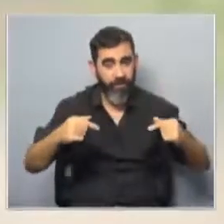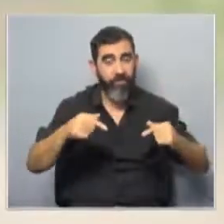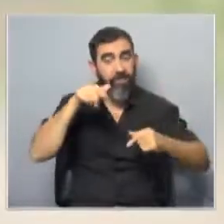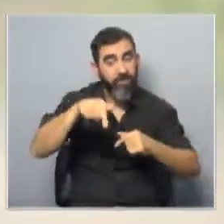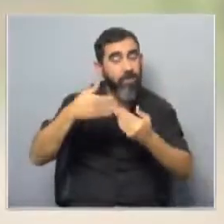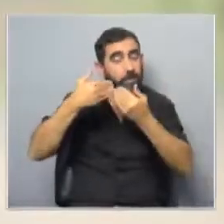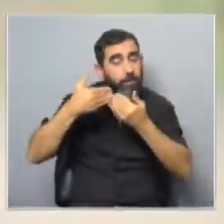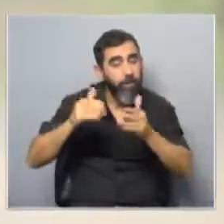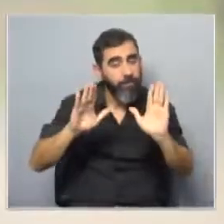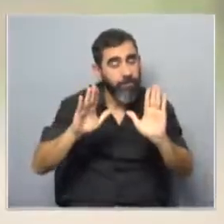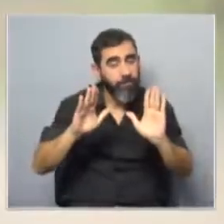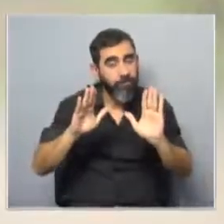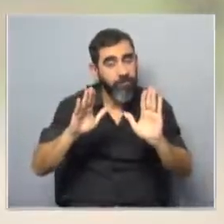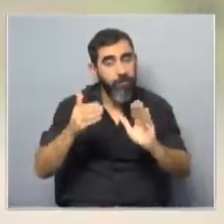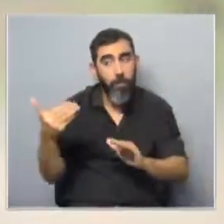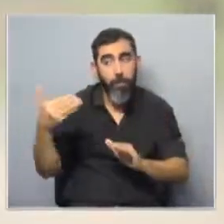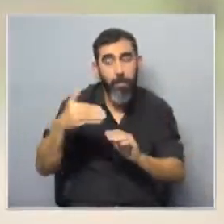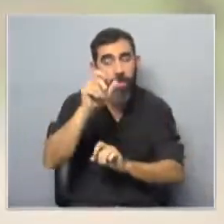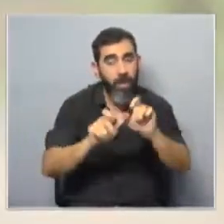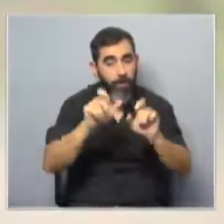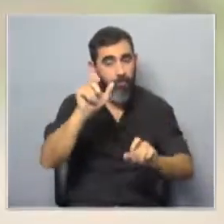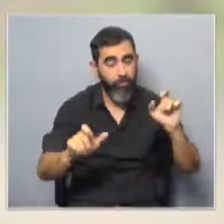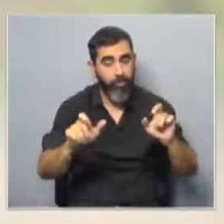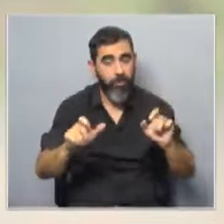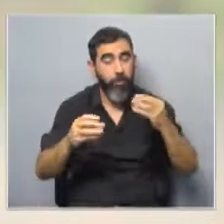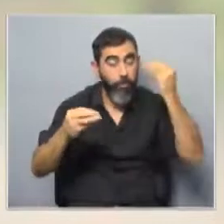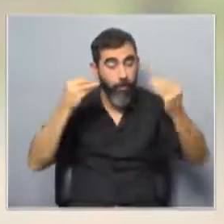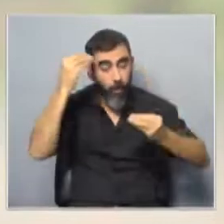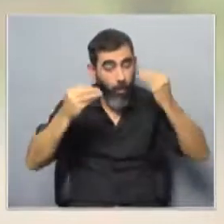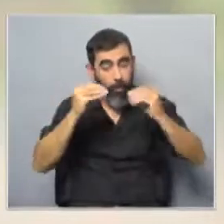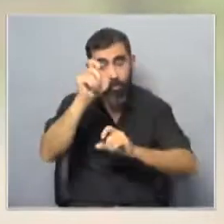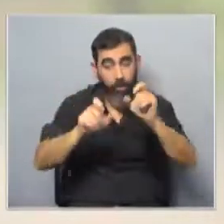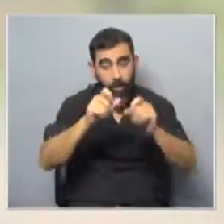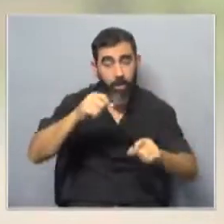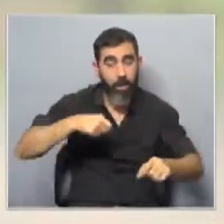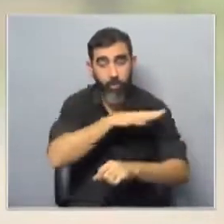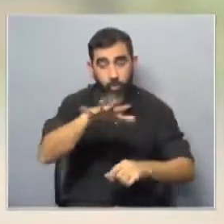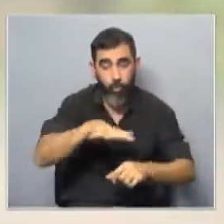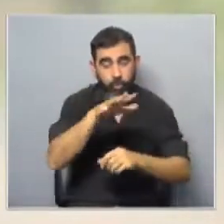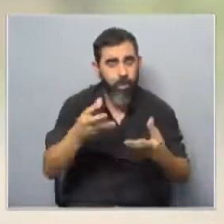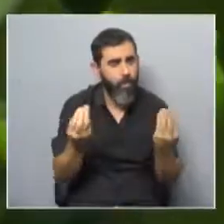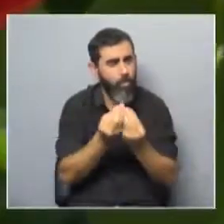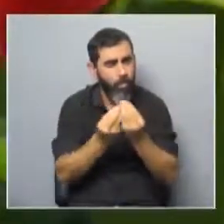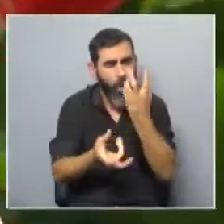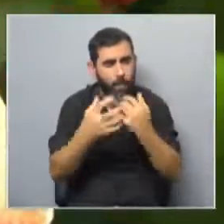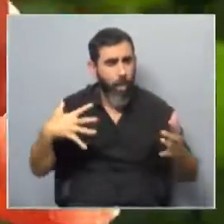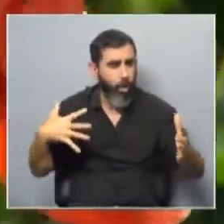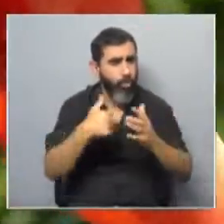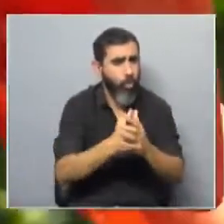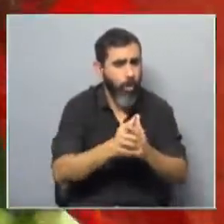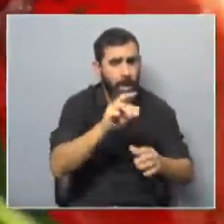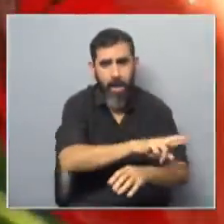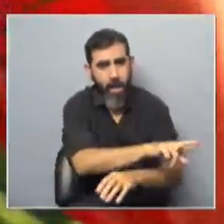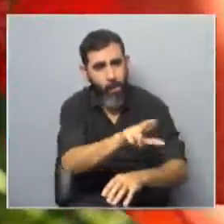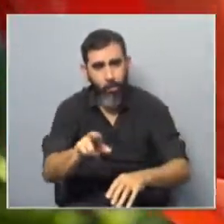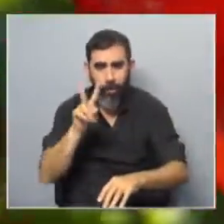inició por demanda de la sociedad, por la preocupación de distintas personas en la sociedad sobre la cantidad de animales atropellados que nosotros veíamos en las